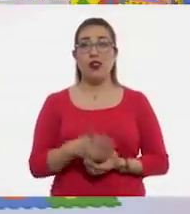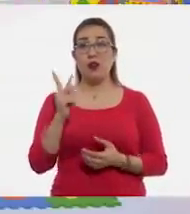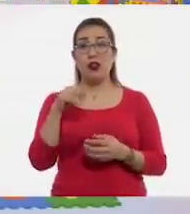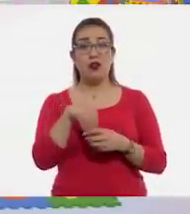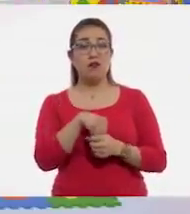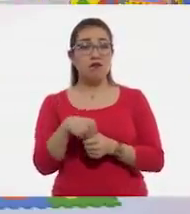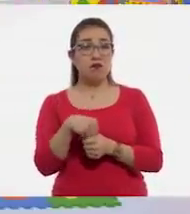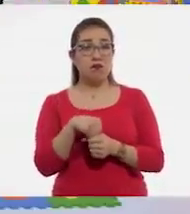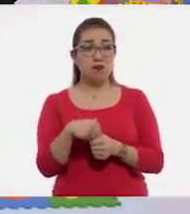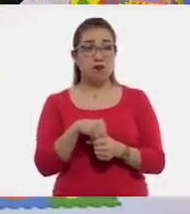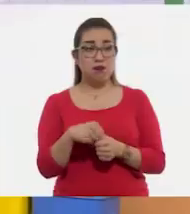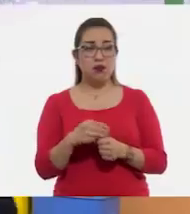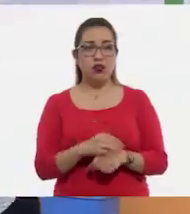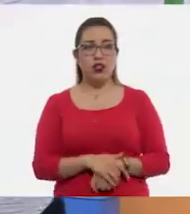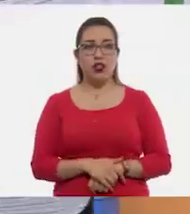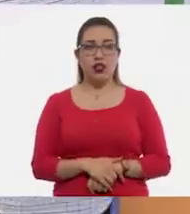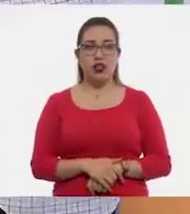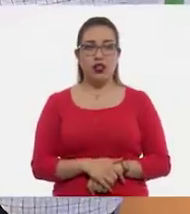más espacio por acá.